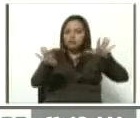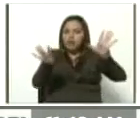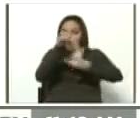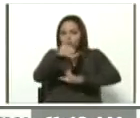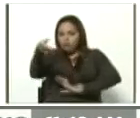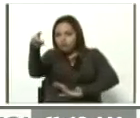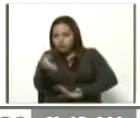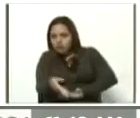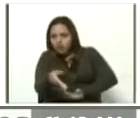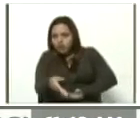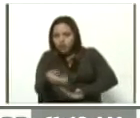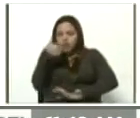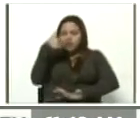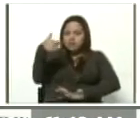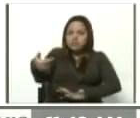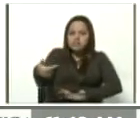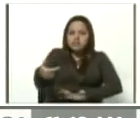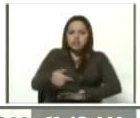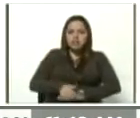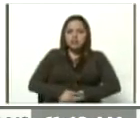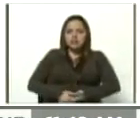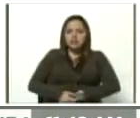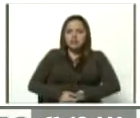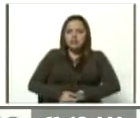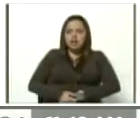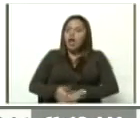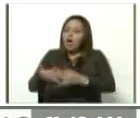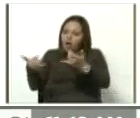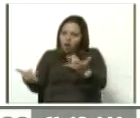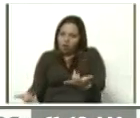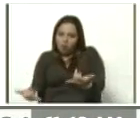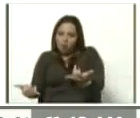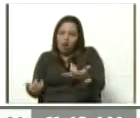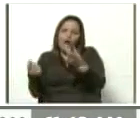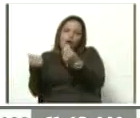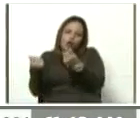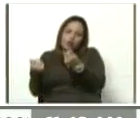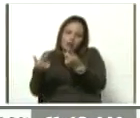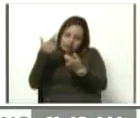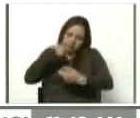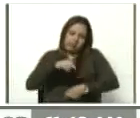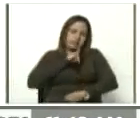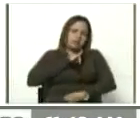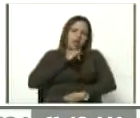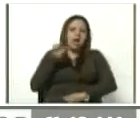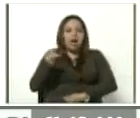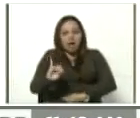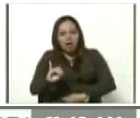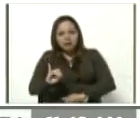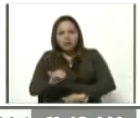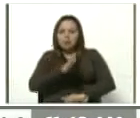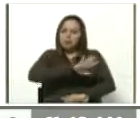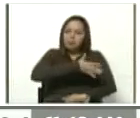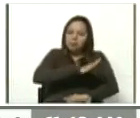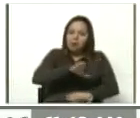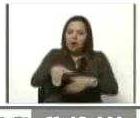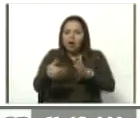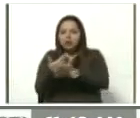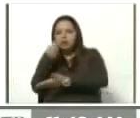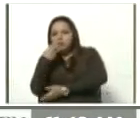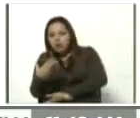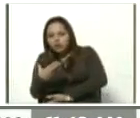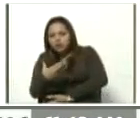49% destaca que su situación económica actual, o sea, de manera particular, está de regular a buena, es